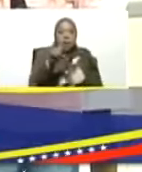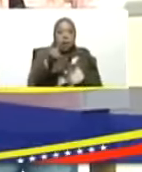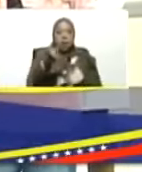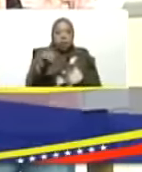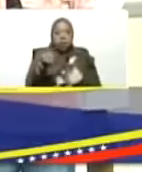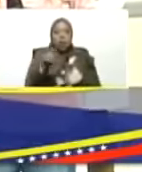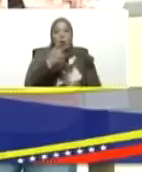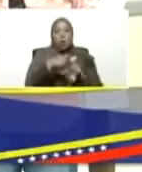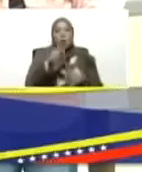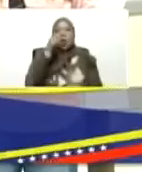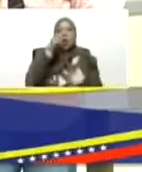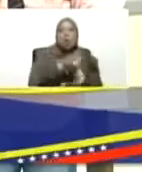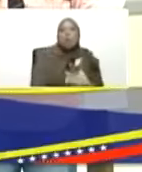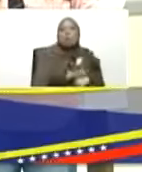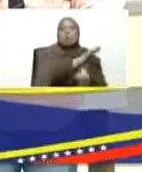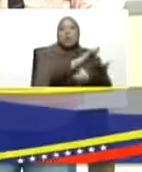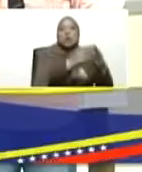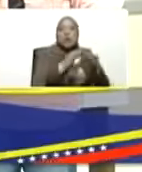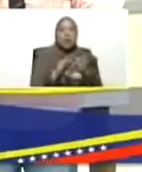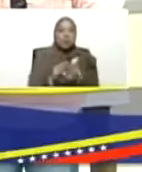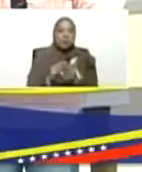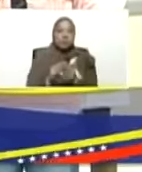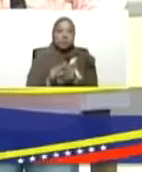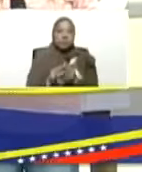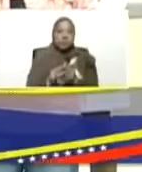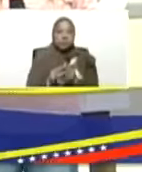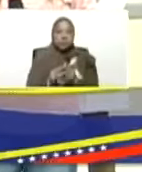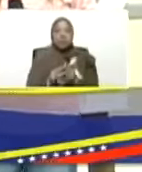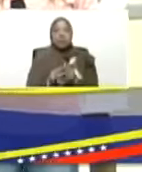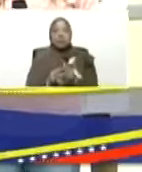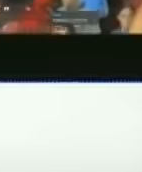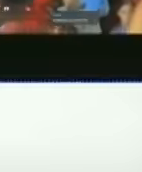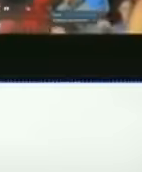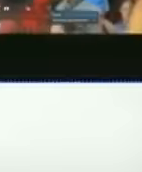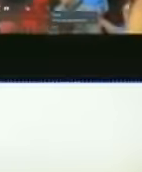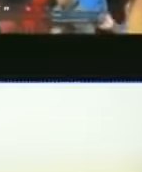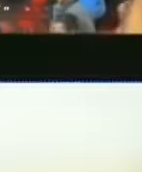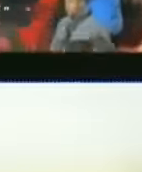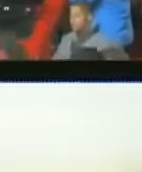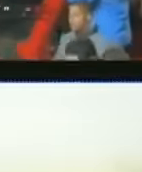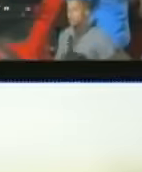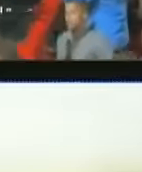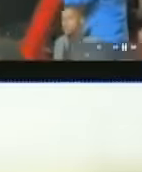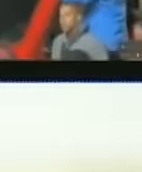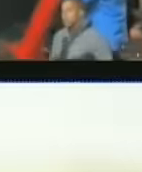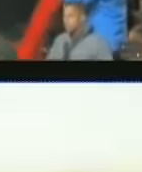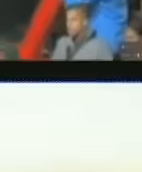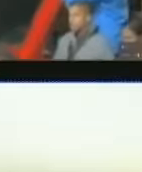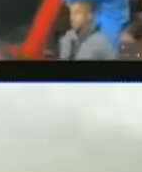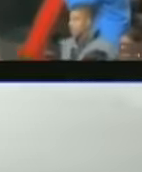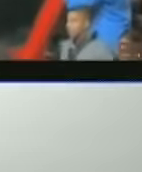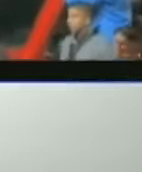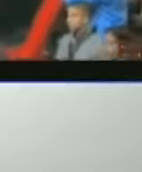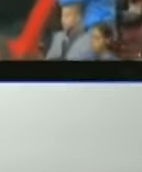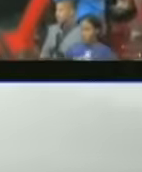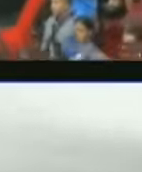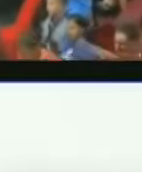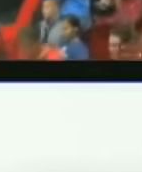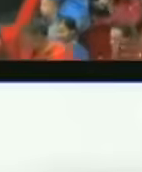tramo que va a ir del Cercado hasta